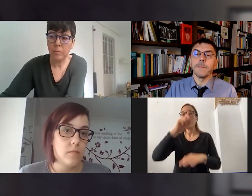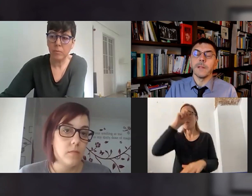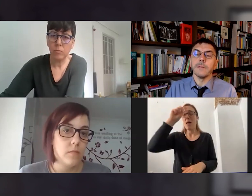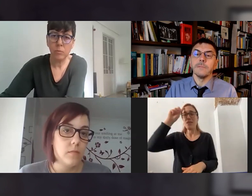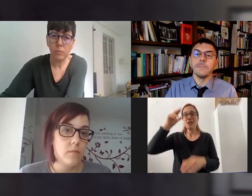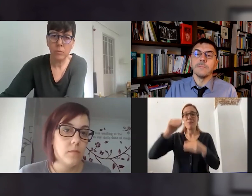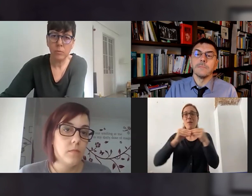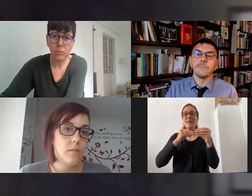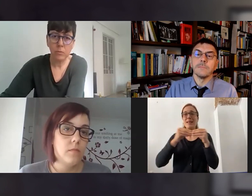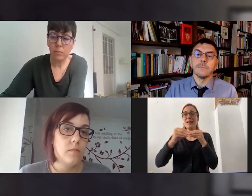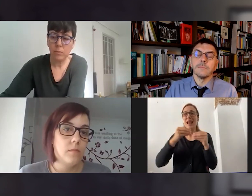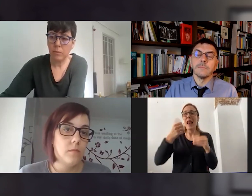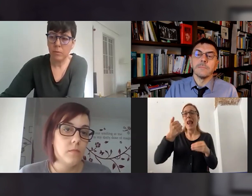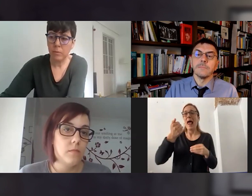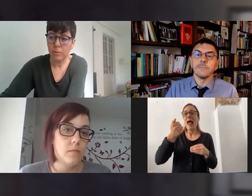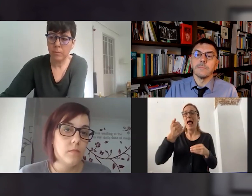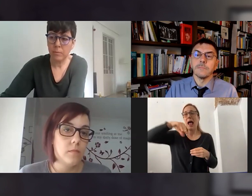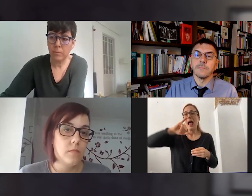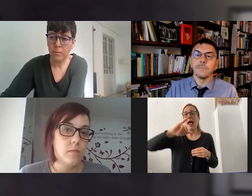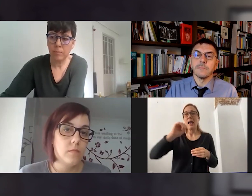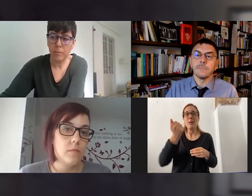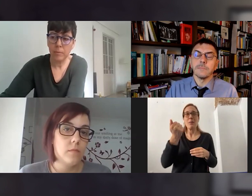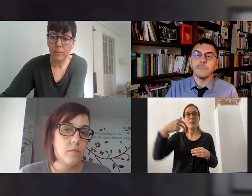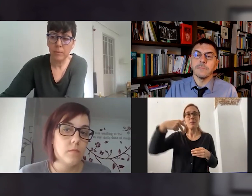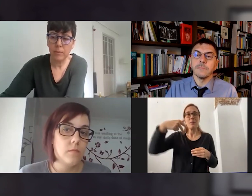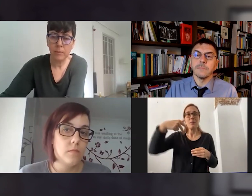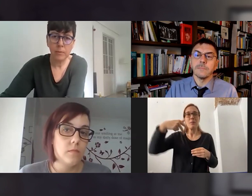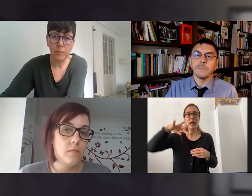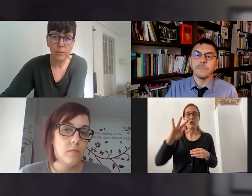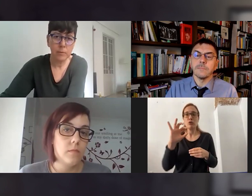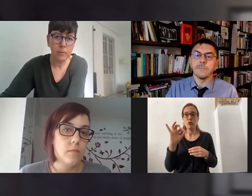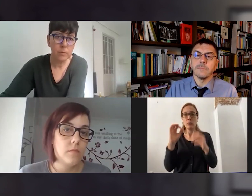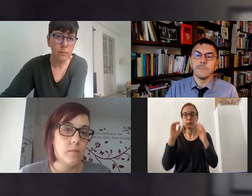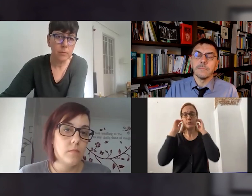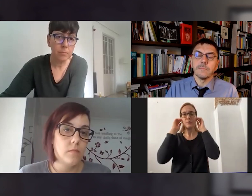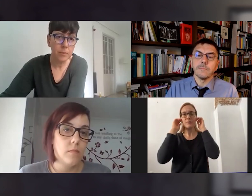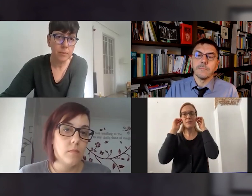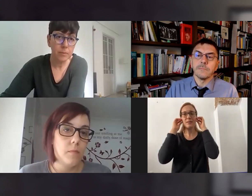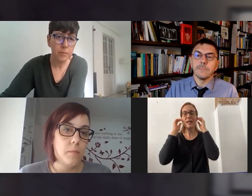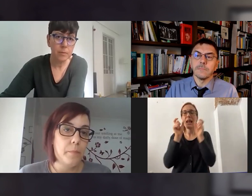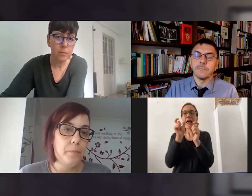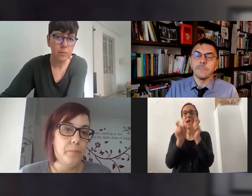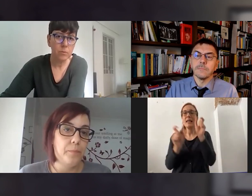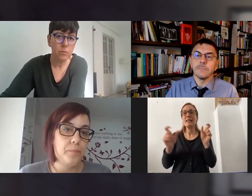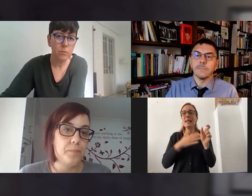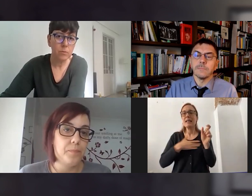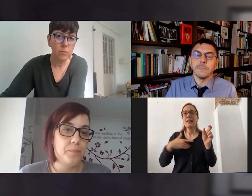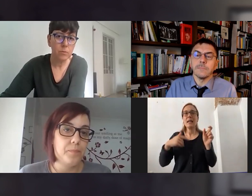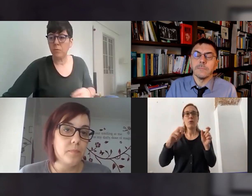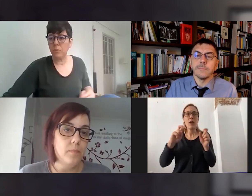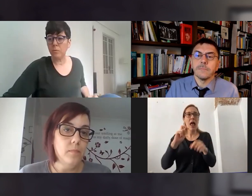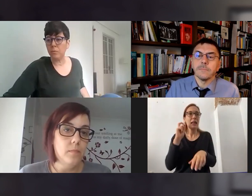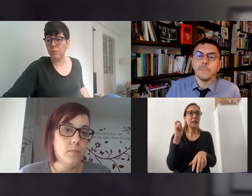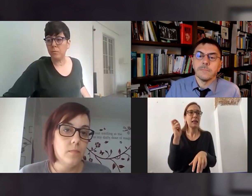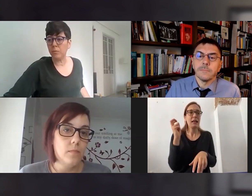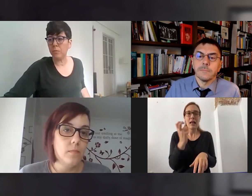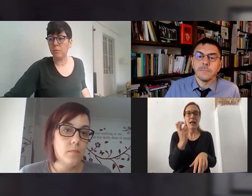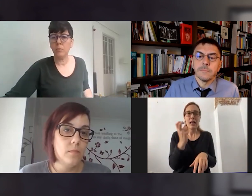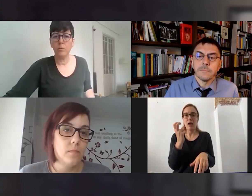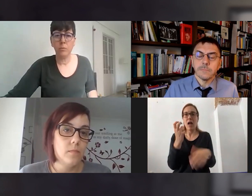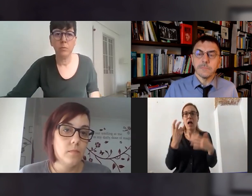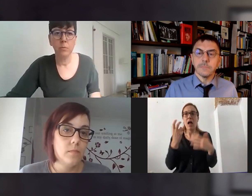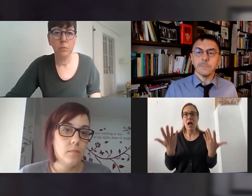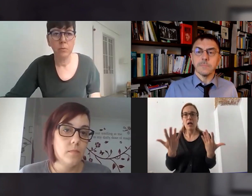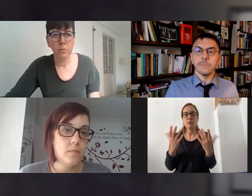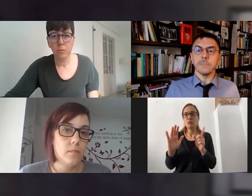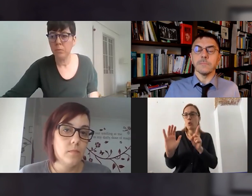soluciones. Tenemos que acompañar a la gente, porque la gente lo que quiere es una alternativa. No peleas o discusiones, es decir, lo que quieren son alternativas claras para solucionar sus problemas. Y